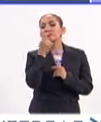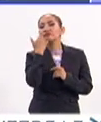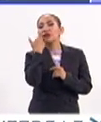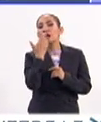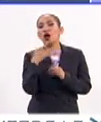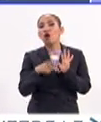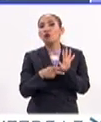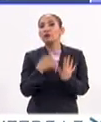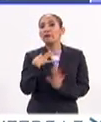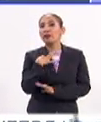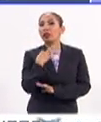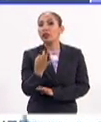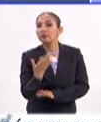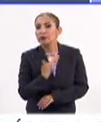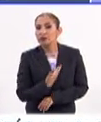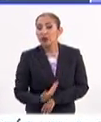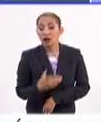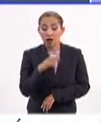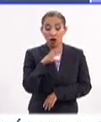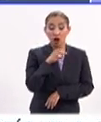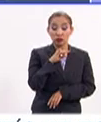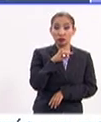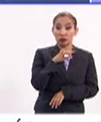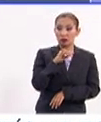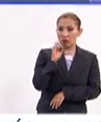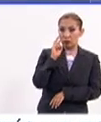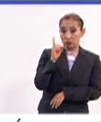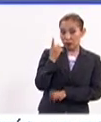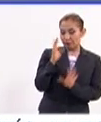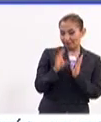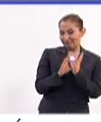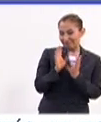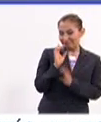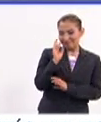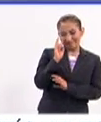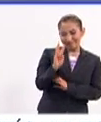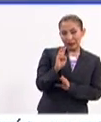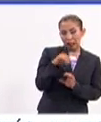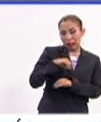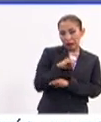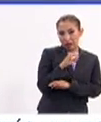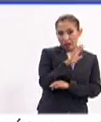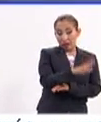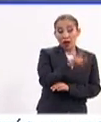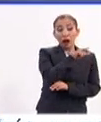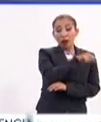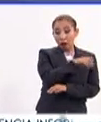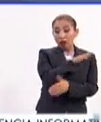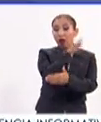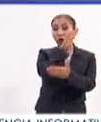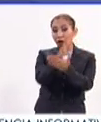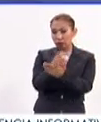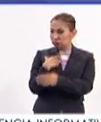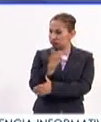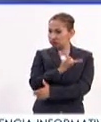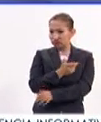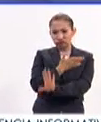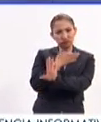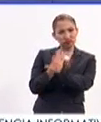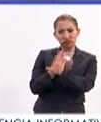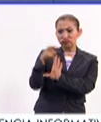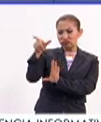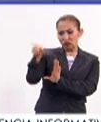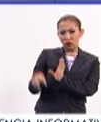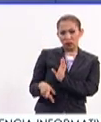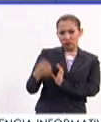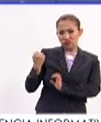una reelección. Y Cosío Villegas, pues esa es una de las cuestiones que por ahí quedan, estuvo en los opositores en contra